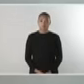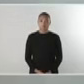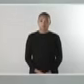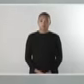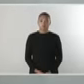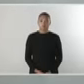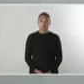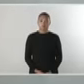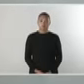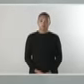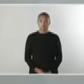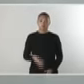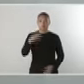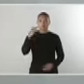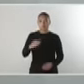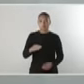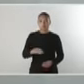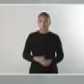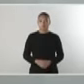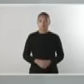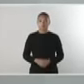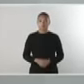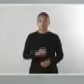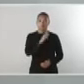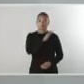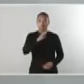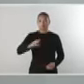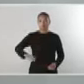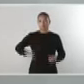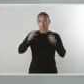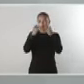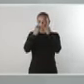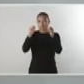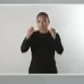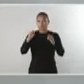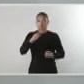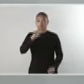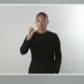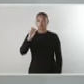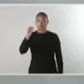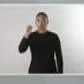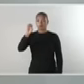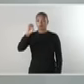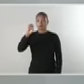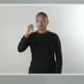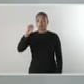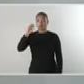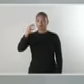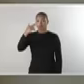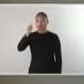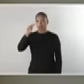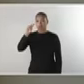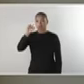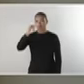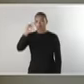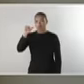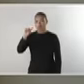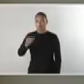vamos ahora a las conclusiones finales del candidato independiente José Francisco Chavira Martínez